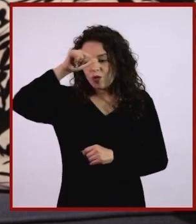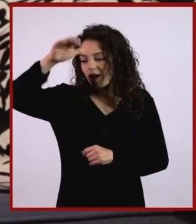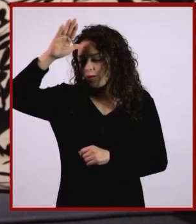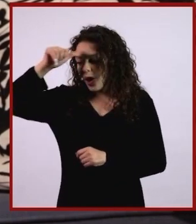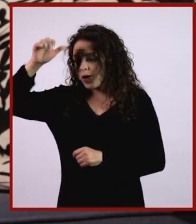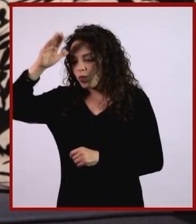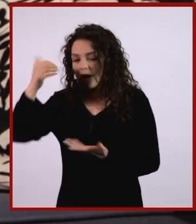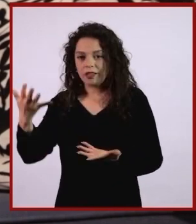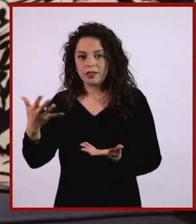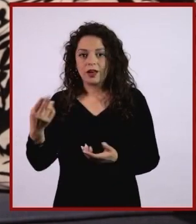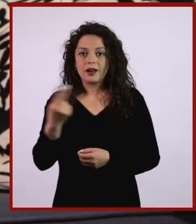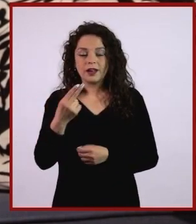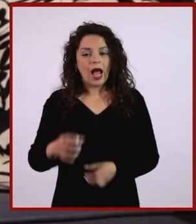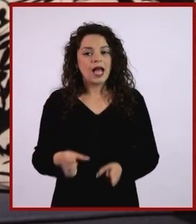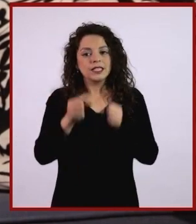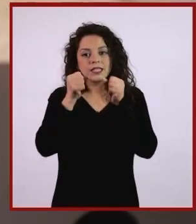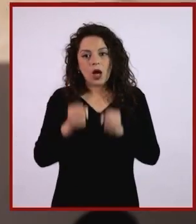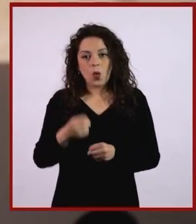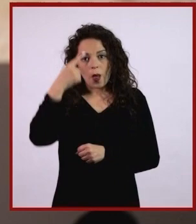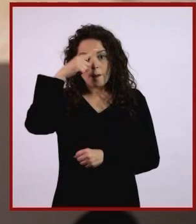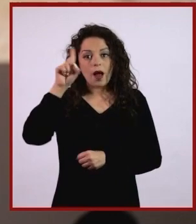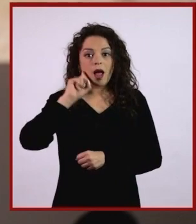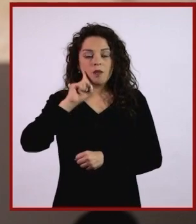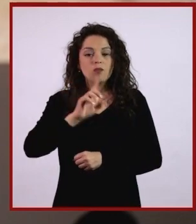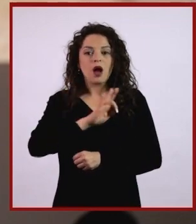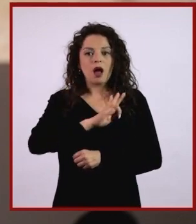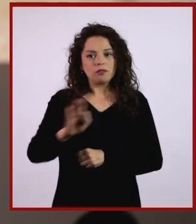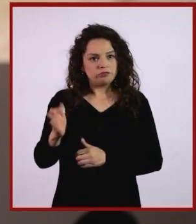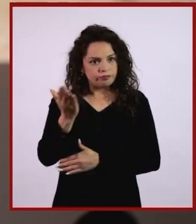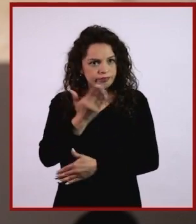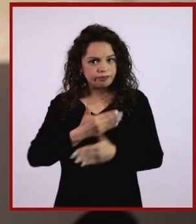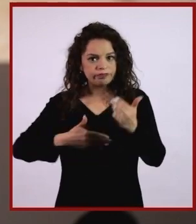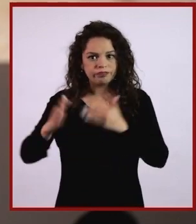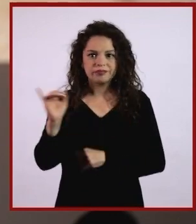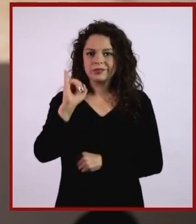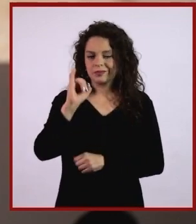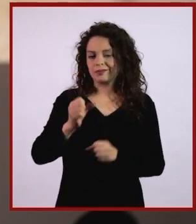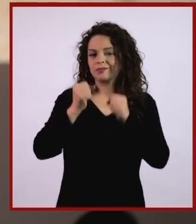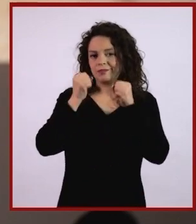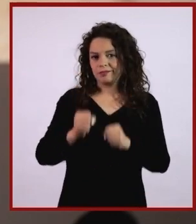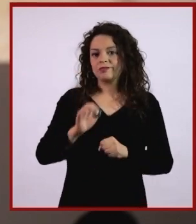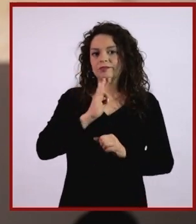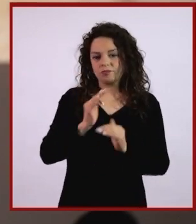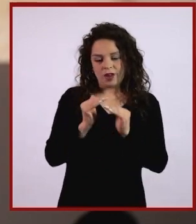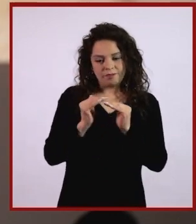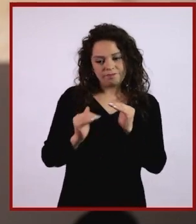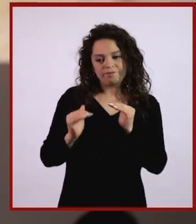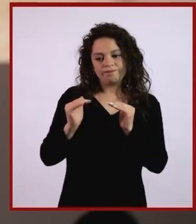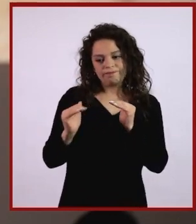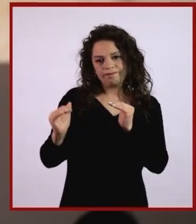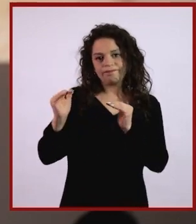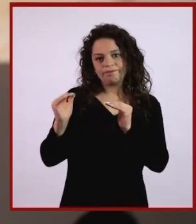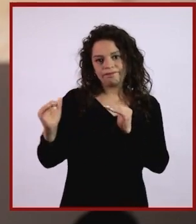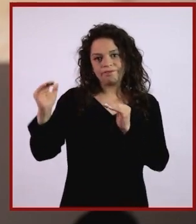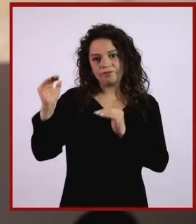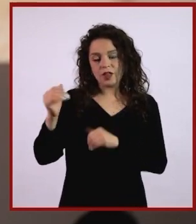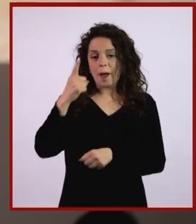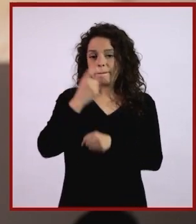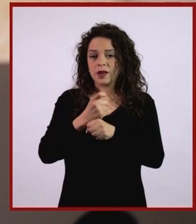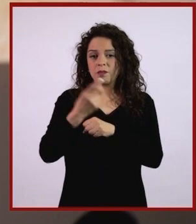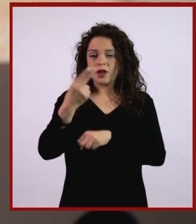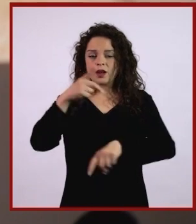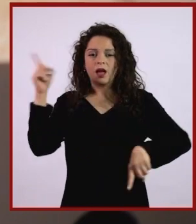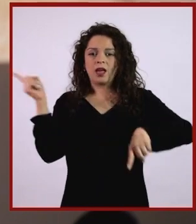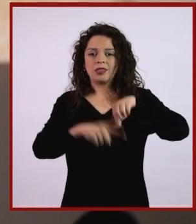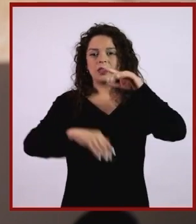eso, ¿no? Un medio seguro para que las mujeres se desenvuelvan, pues seguro va a aumentar la cohesión social. Entonces, lo primero es